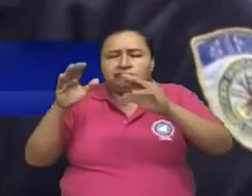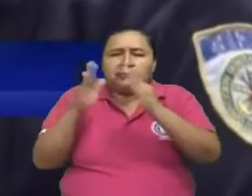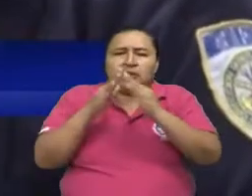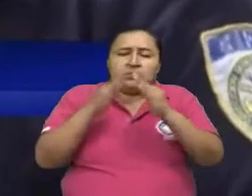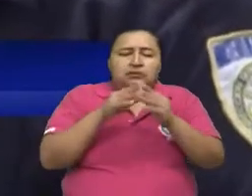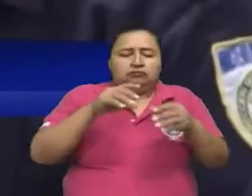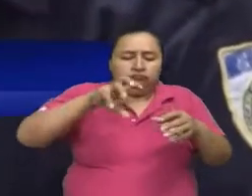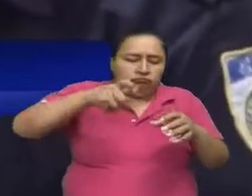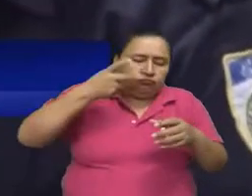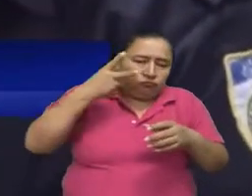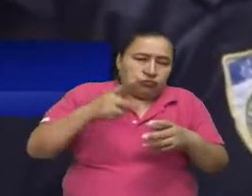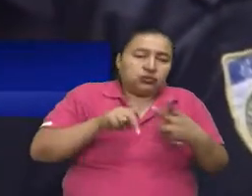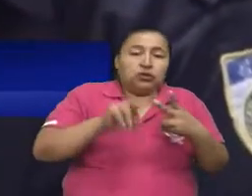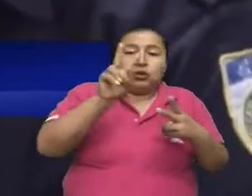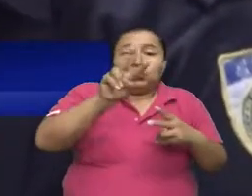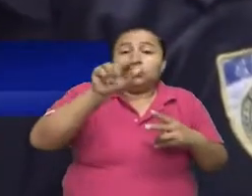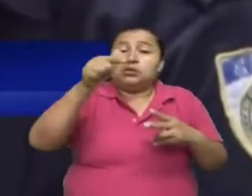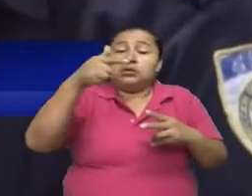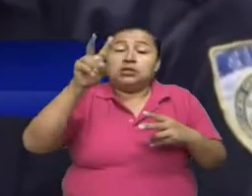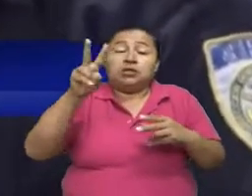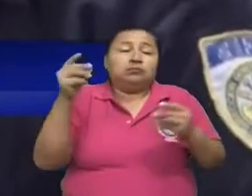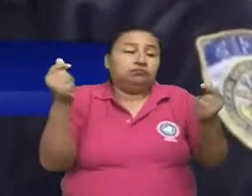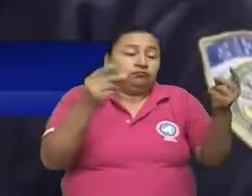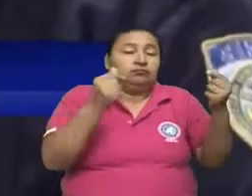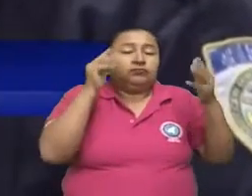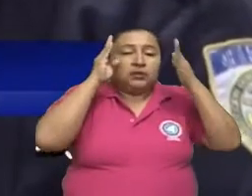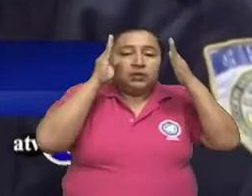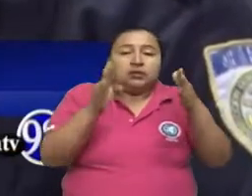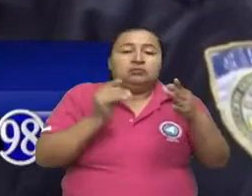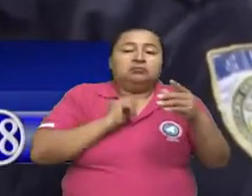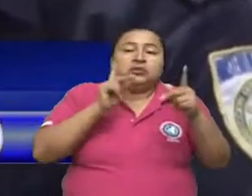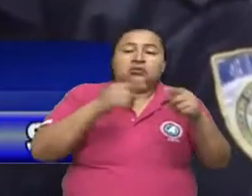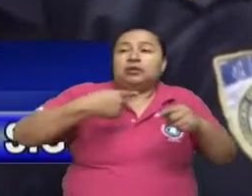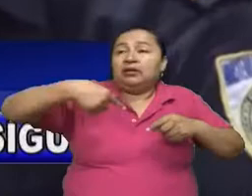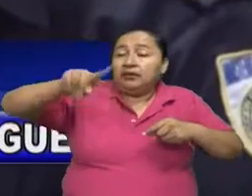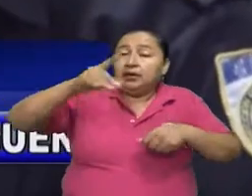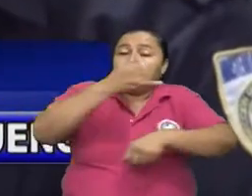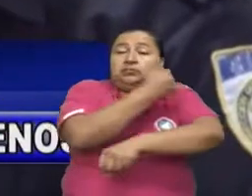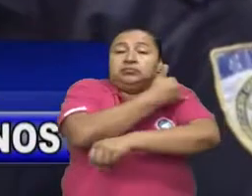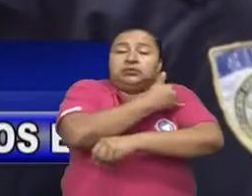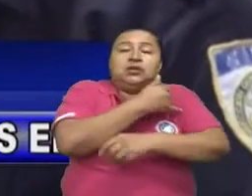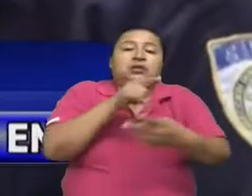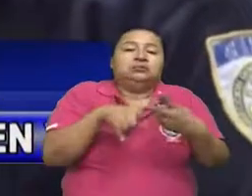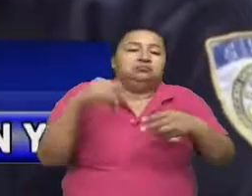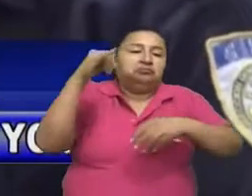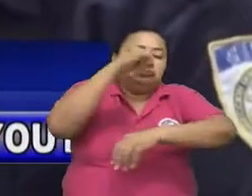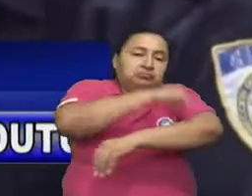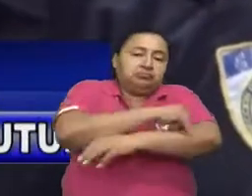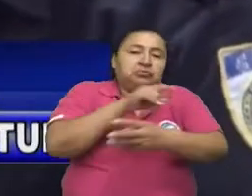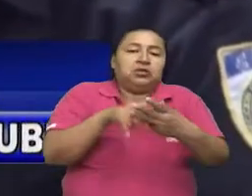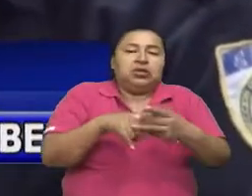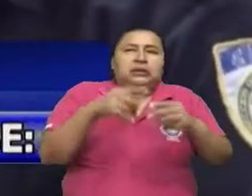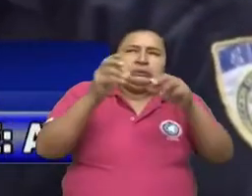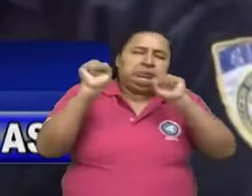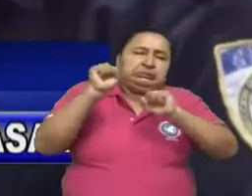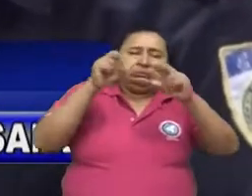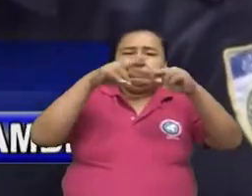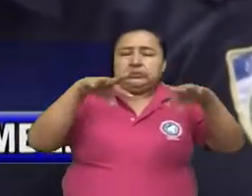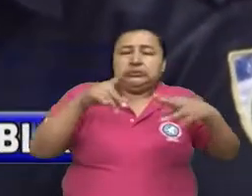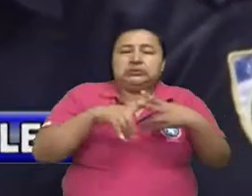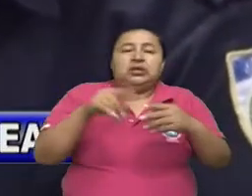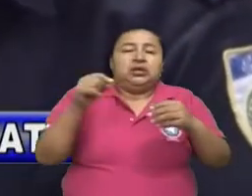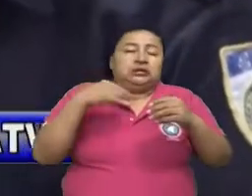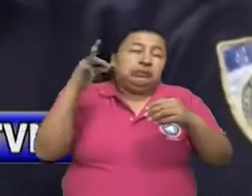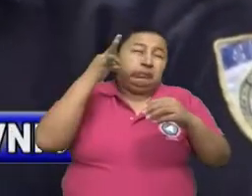hidrante. 272 emergencias comprendidas entre traslados de pacientes, servicios de aeropuerto, cortocircuito, exterminio de